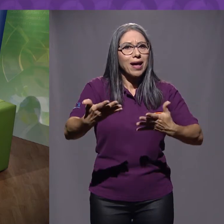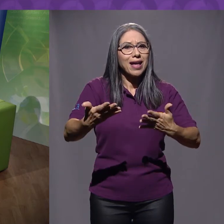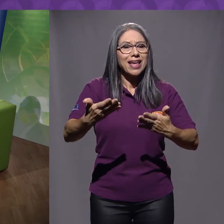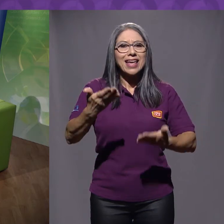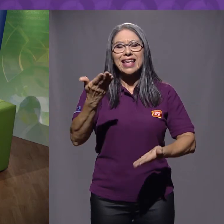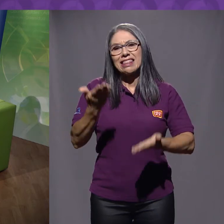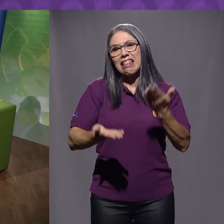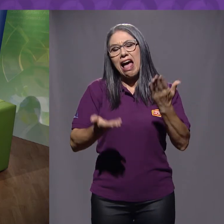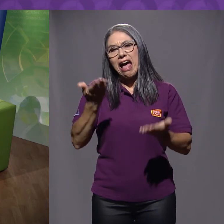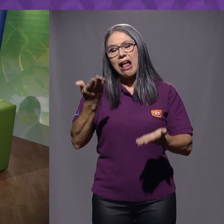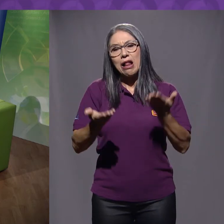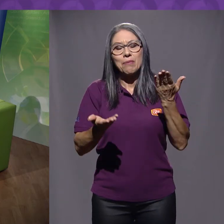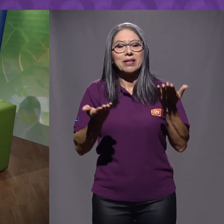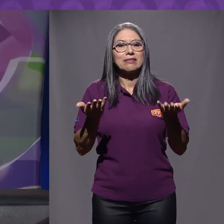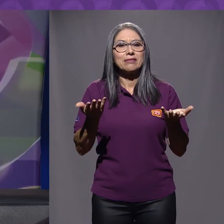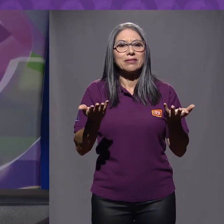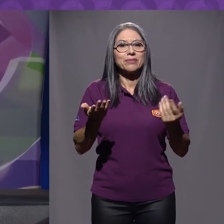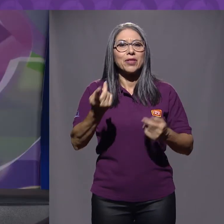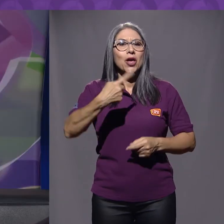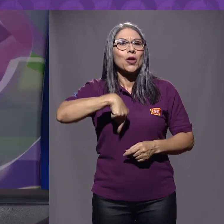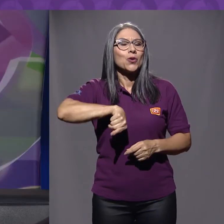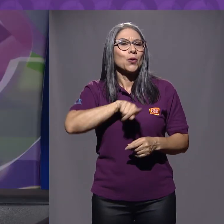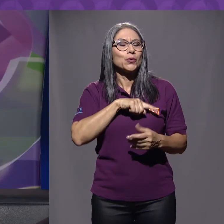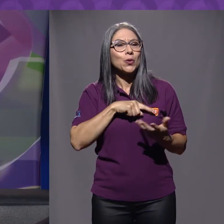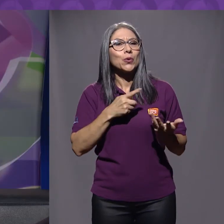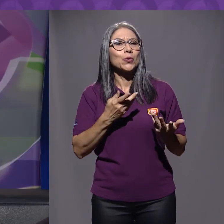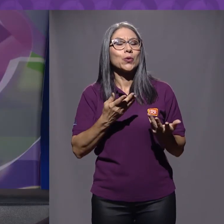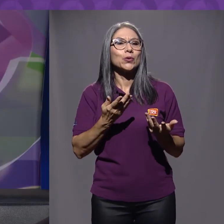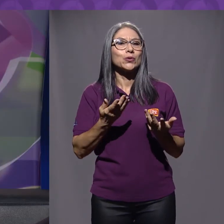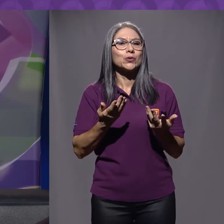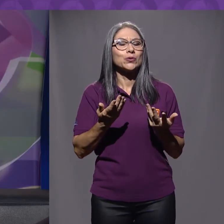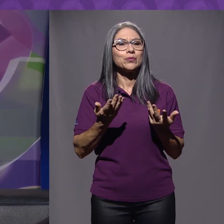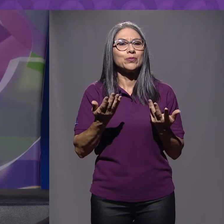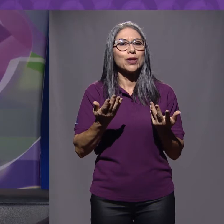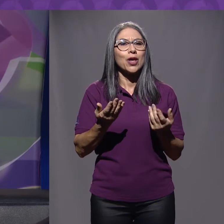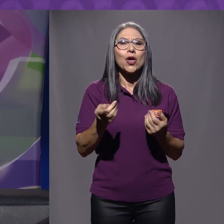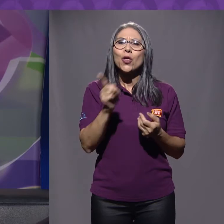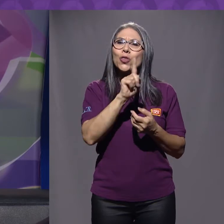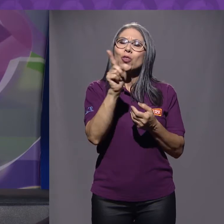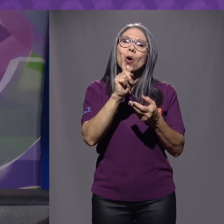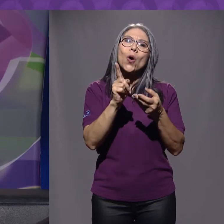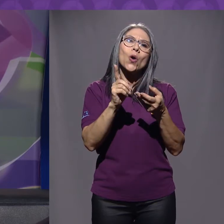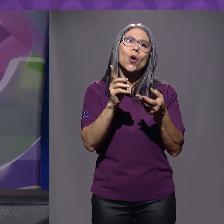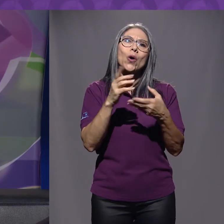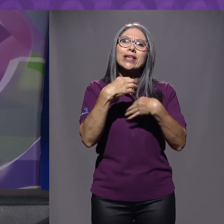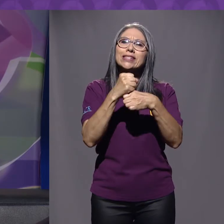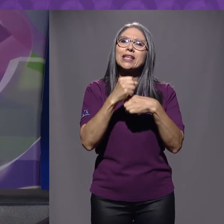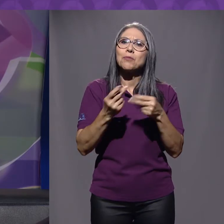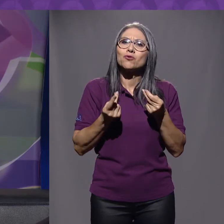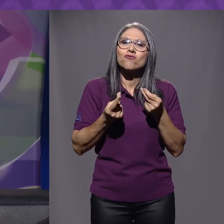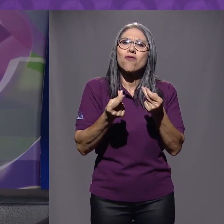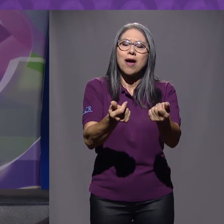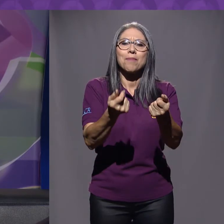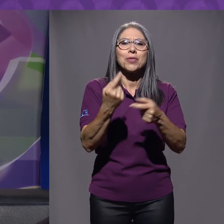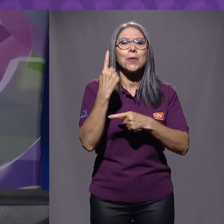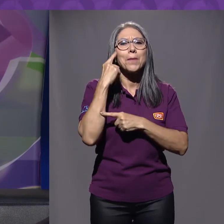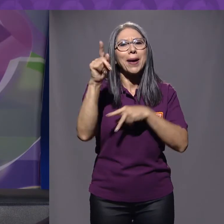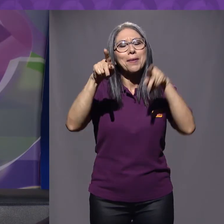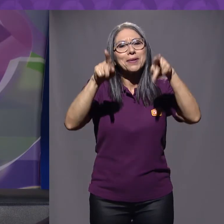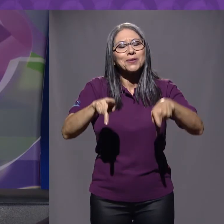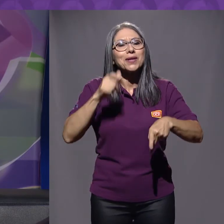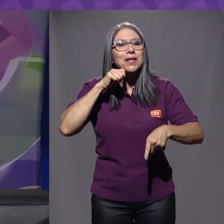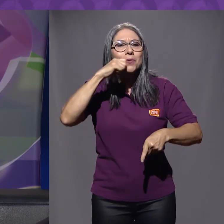tal vez no nos conectamos tan inmediato como para que los adultos mayores no tuvieran menos sensación de soledad,